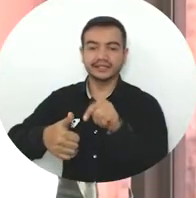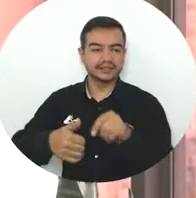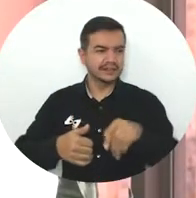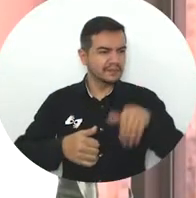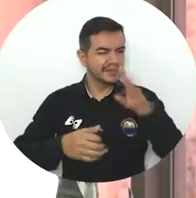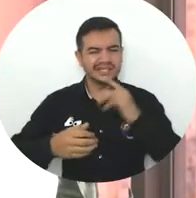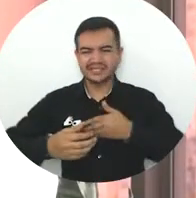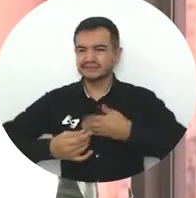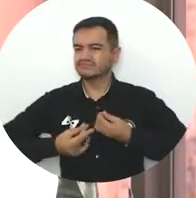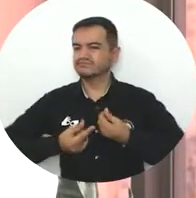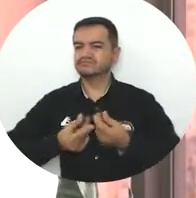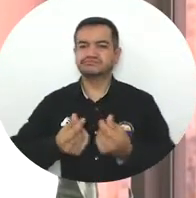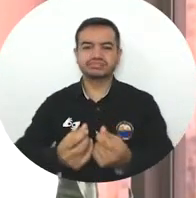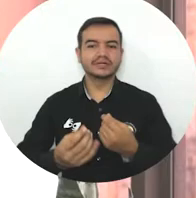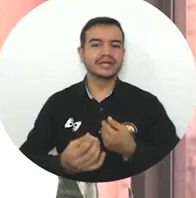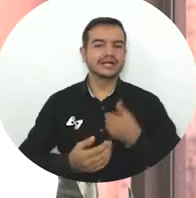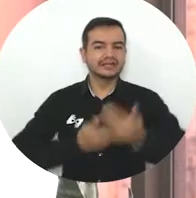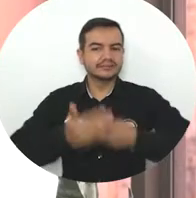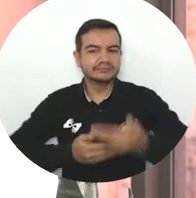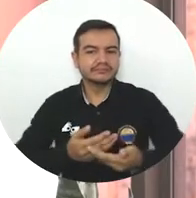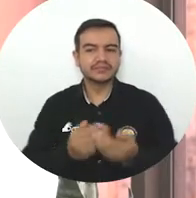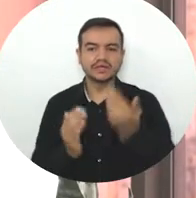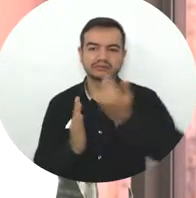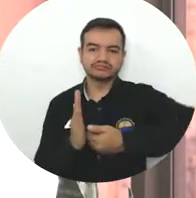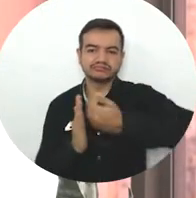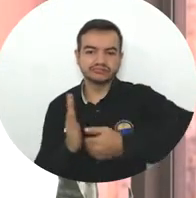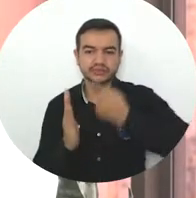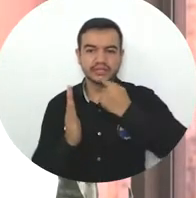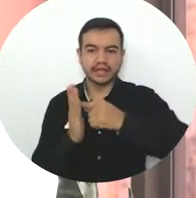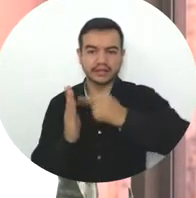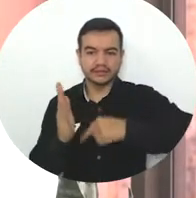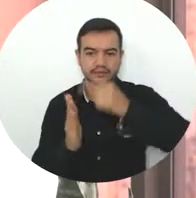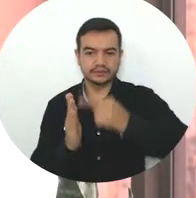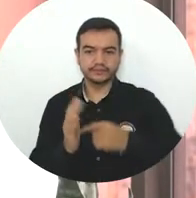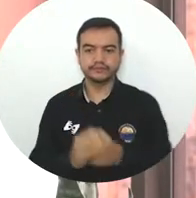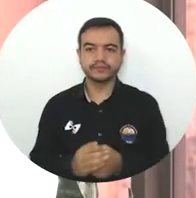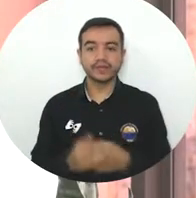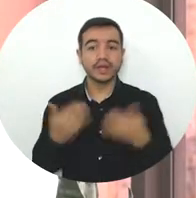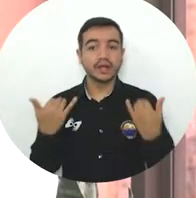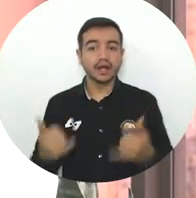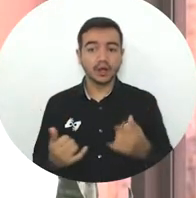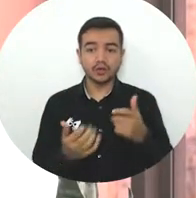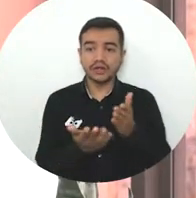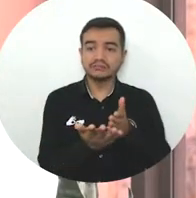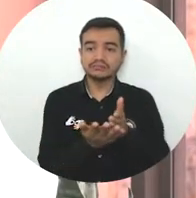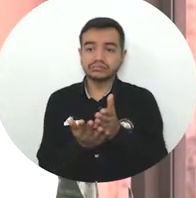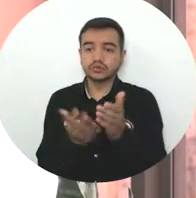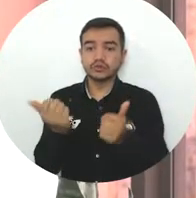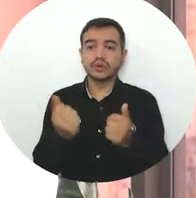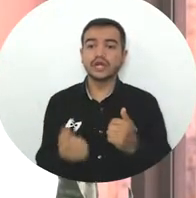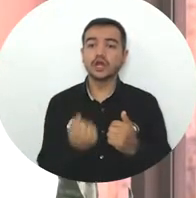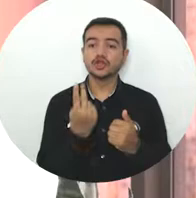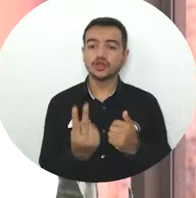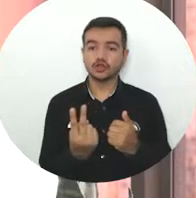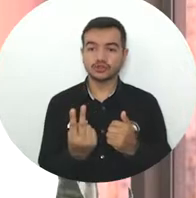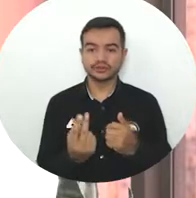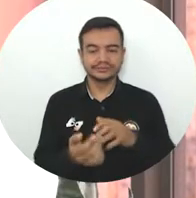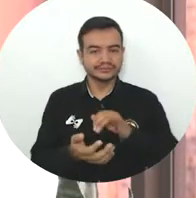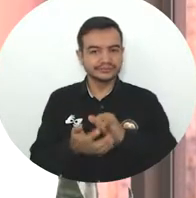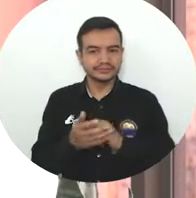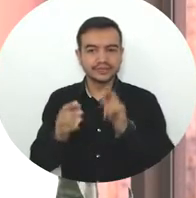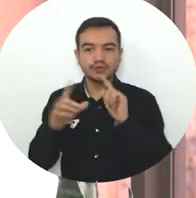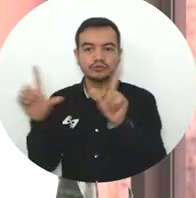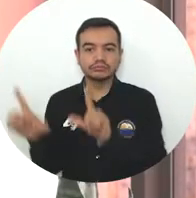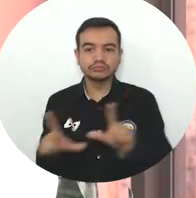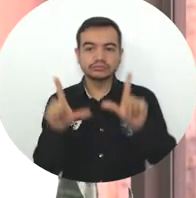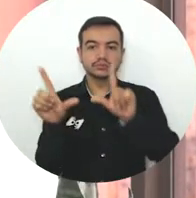mayor celeridad en la entrega de los procesos de registro calificado. Actualmente solo están en curso 2 y son para posgrados en